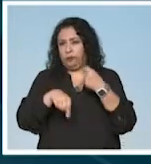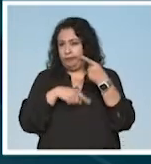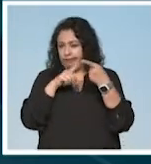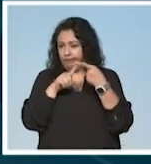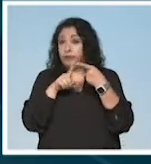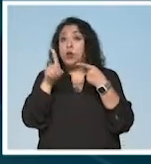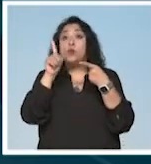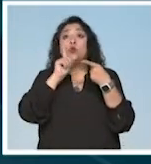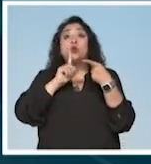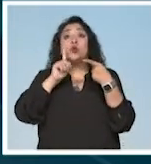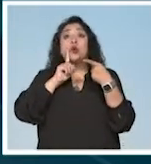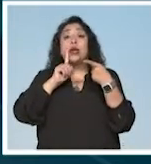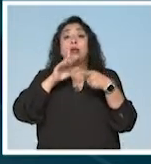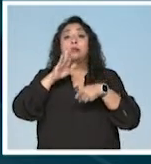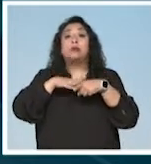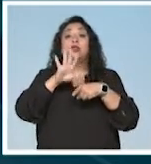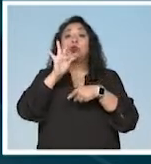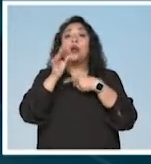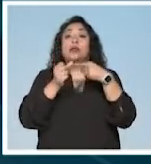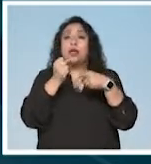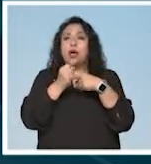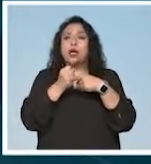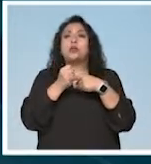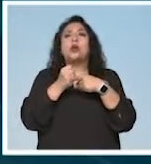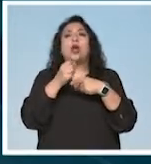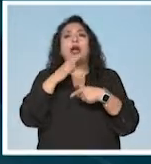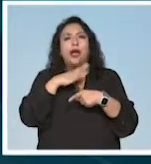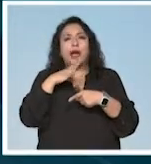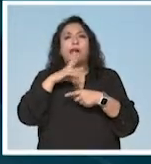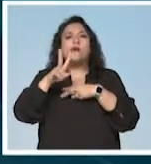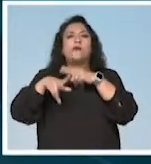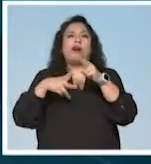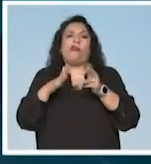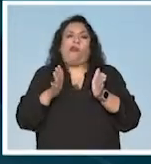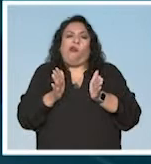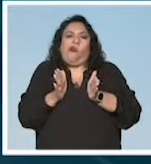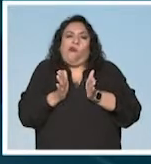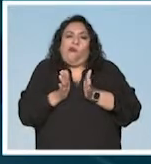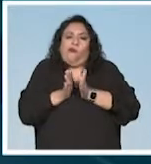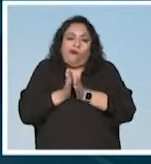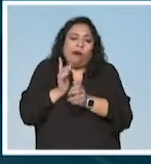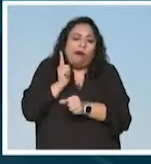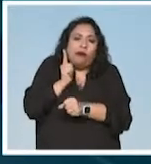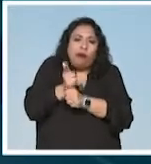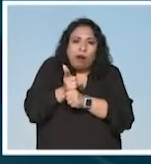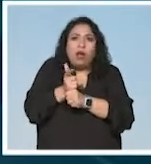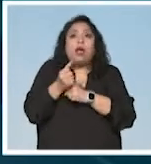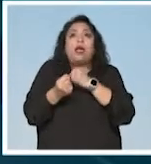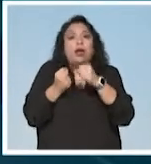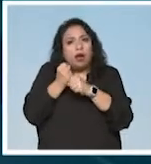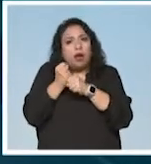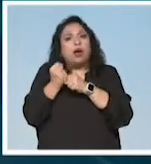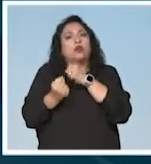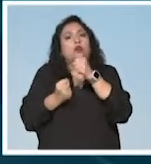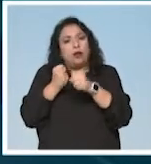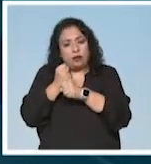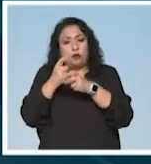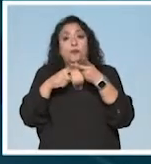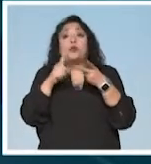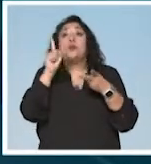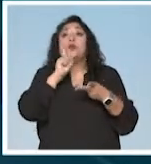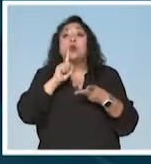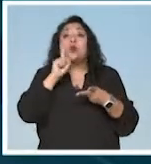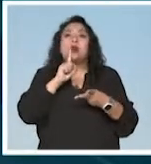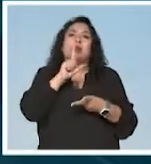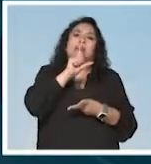que las mujeres de más de 40 años se realicen una mastografía de detección cada año las mujeres